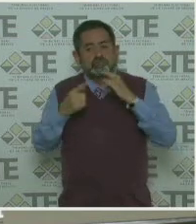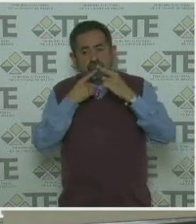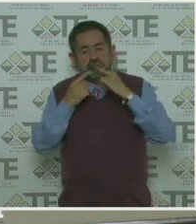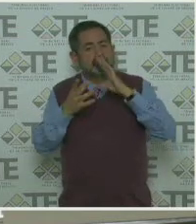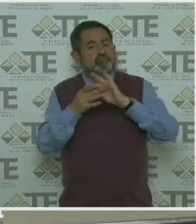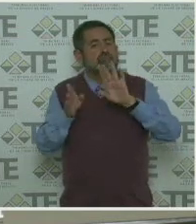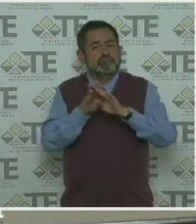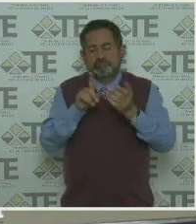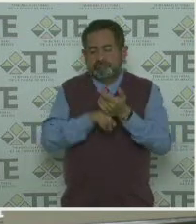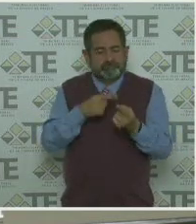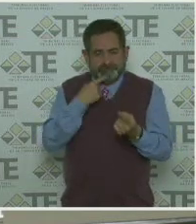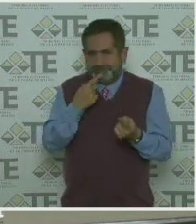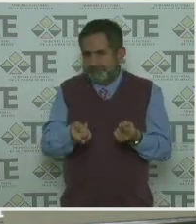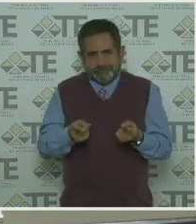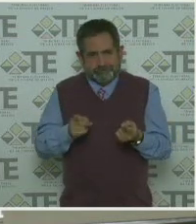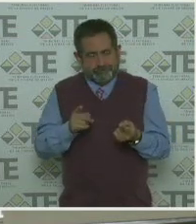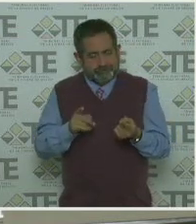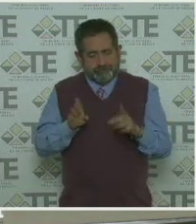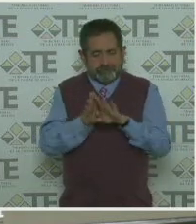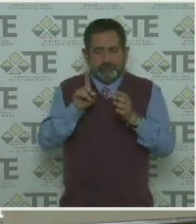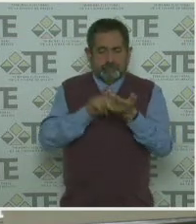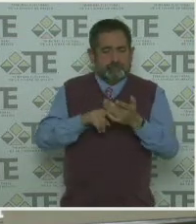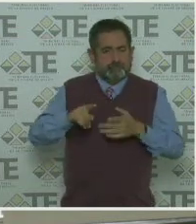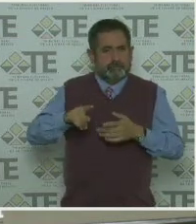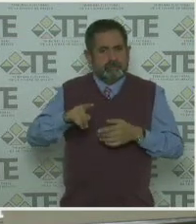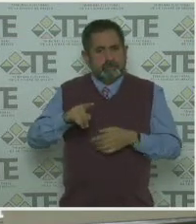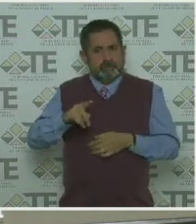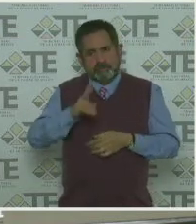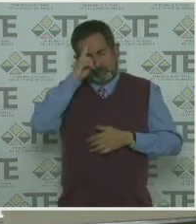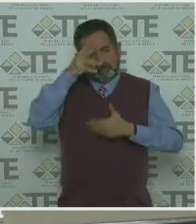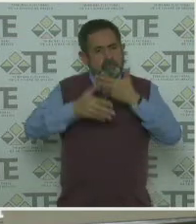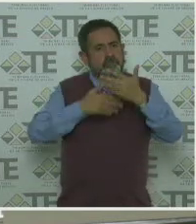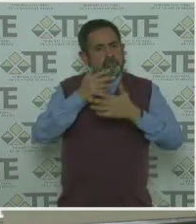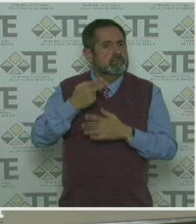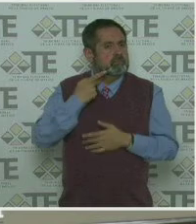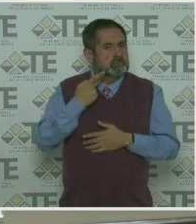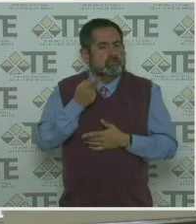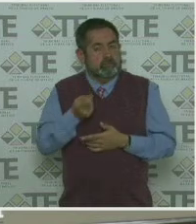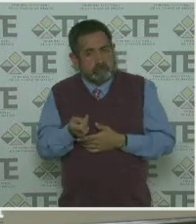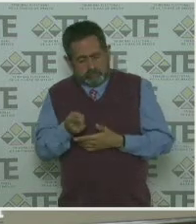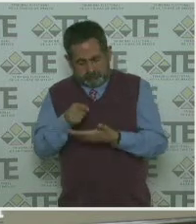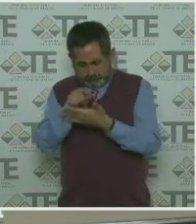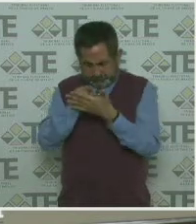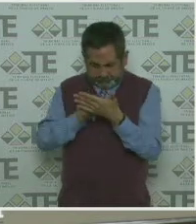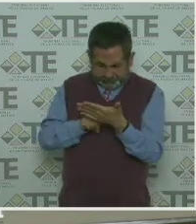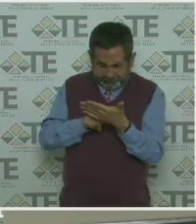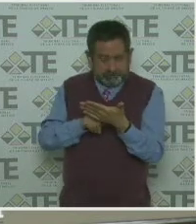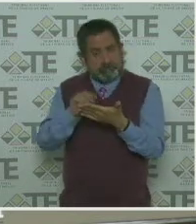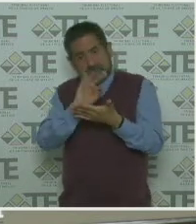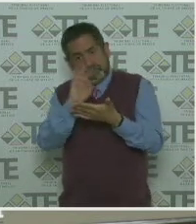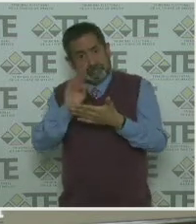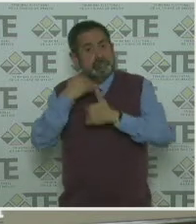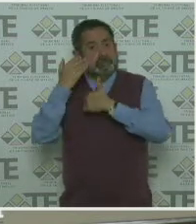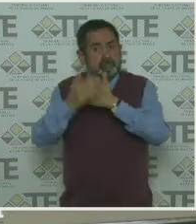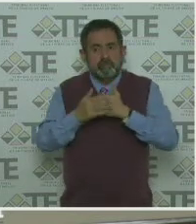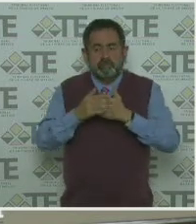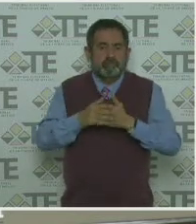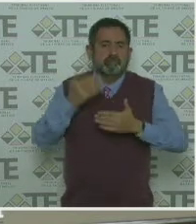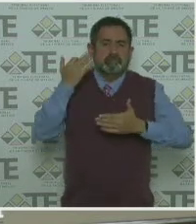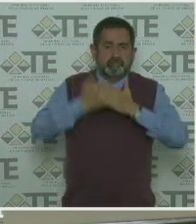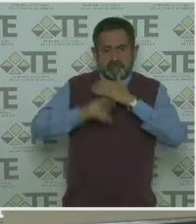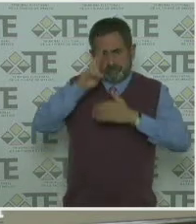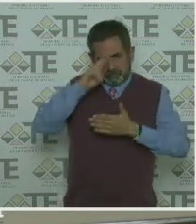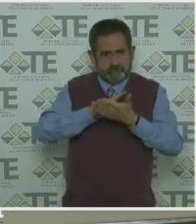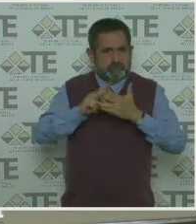atribuye expresiones que estima podrían constituir actos de violencia política, lo que eventualmente podría representar una transgresión a